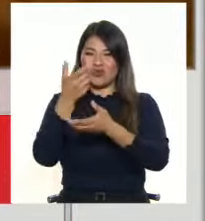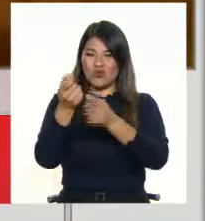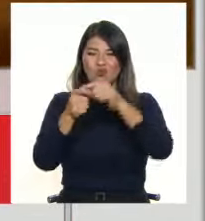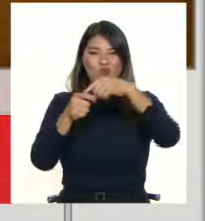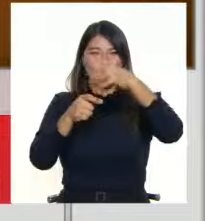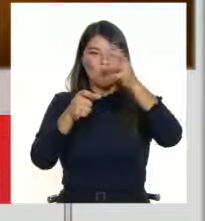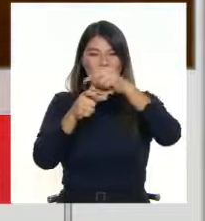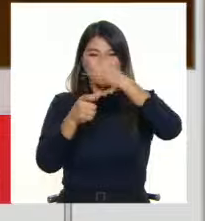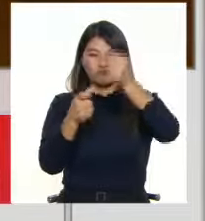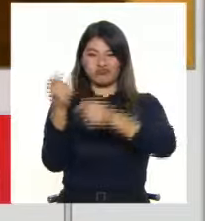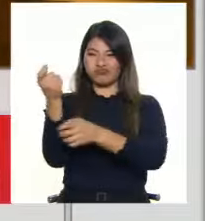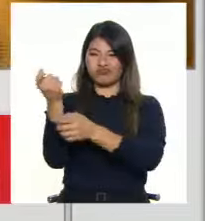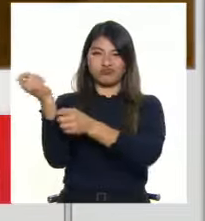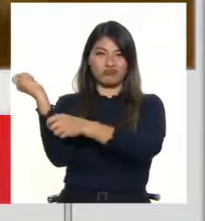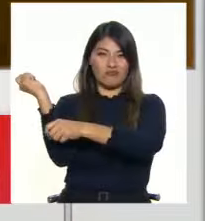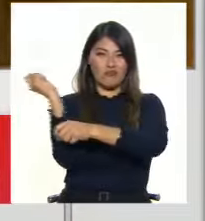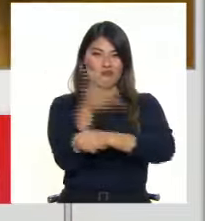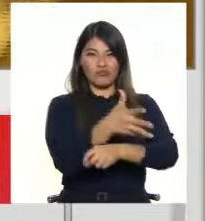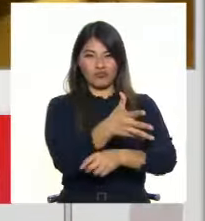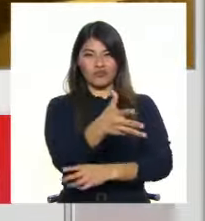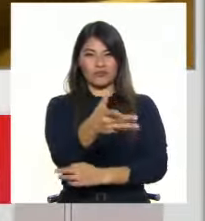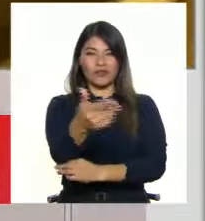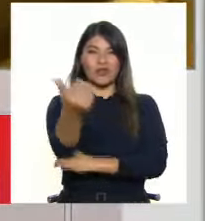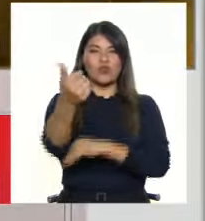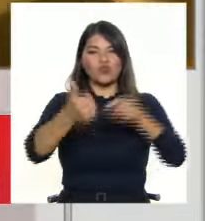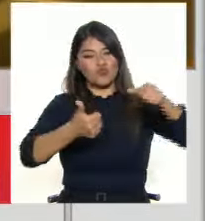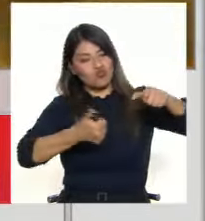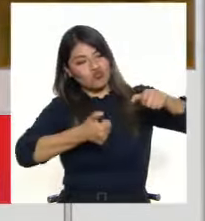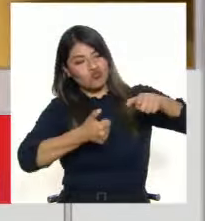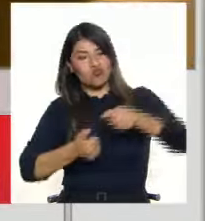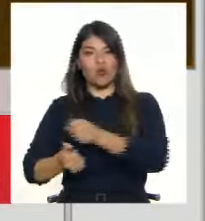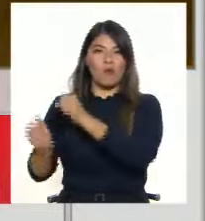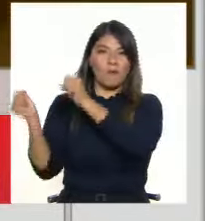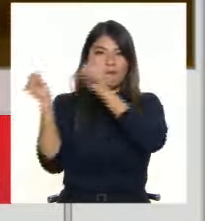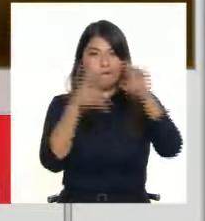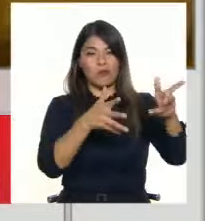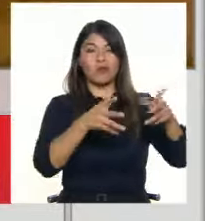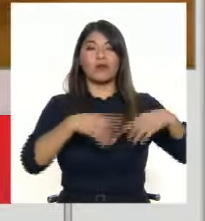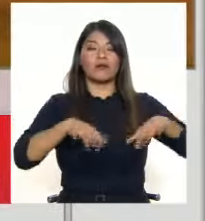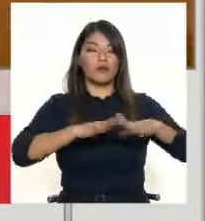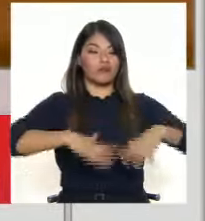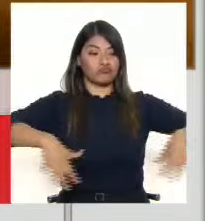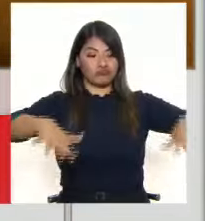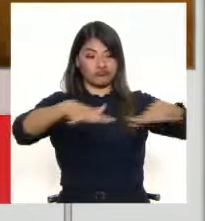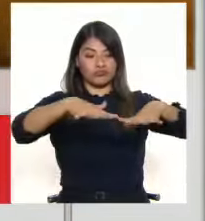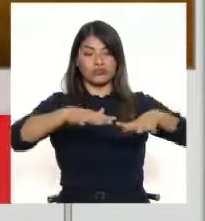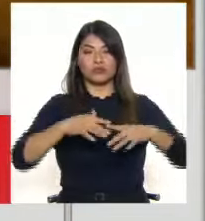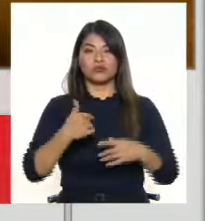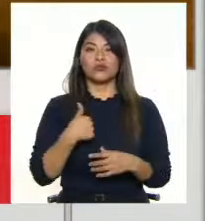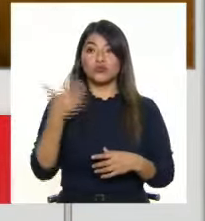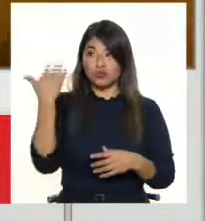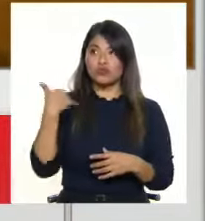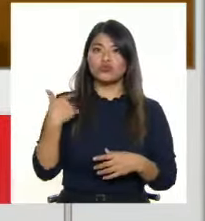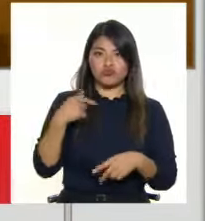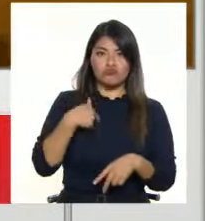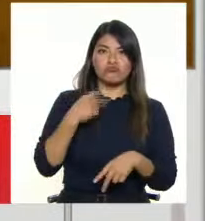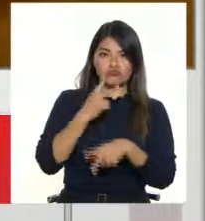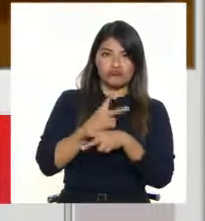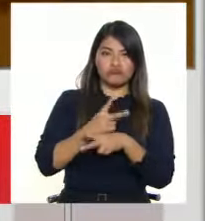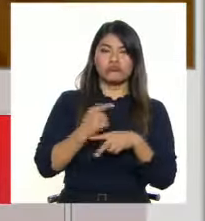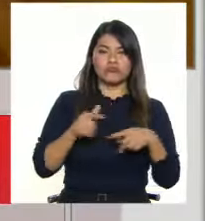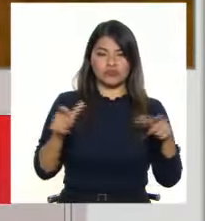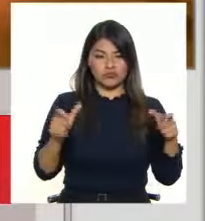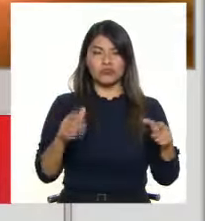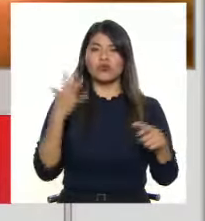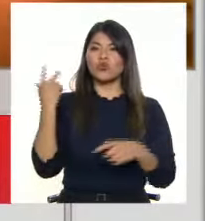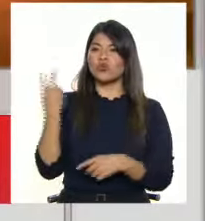La que dice bomba molotov, hacia mi negocio, pues, y yo cuidaba acá en mis juegos, yo